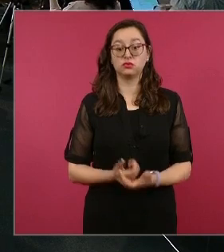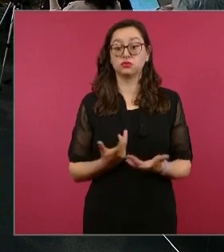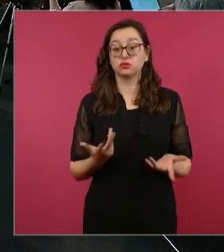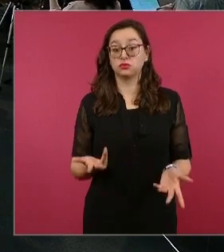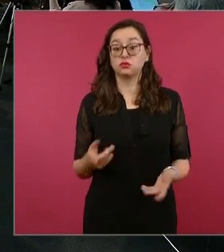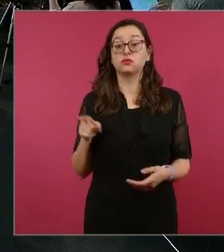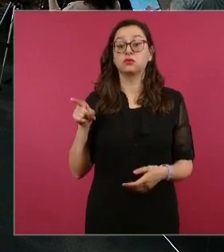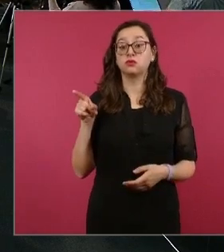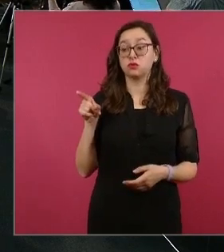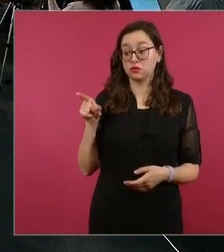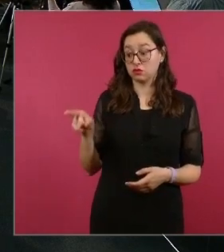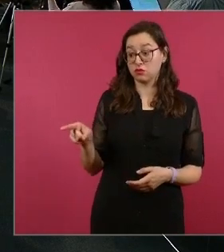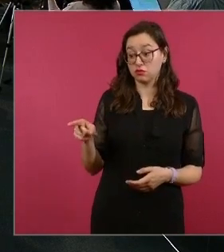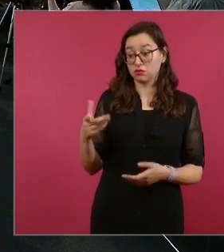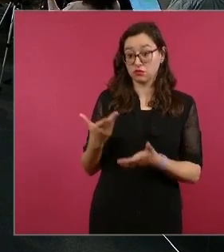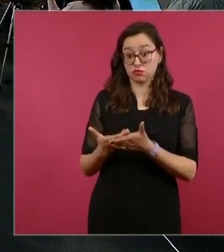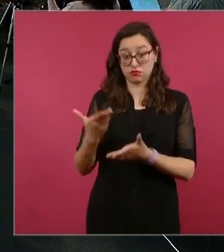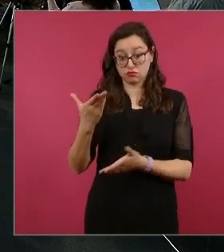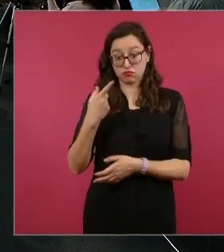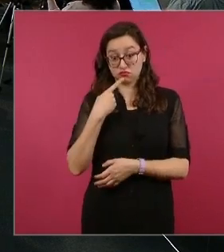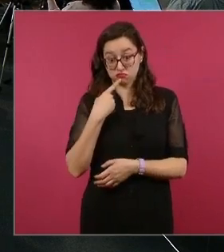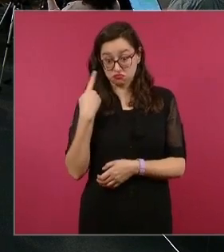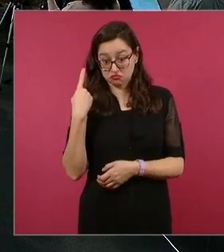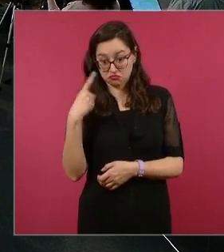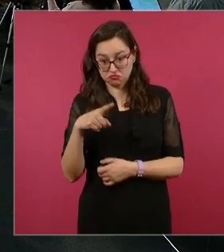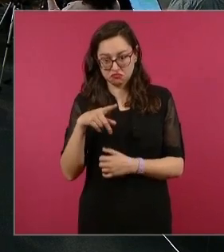su planteamiento, como